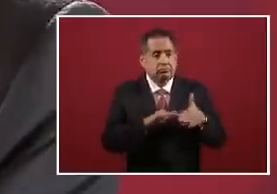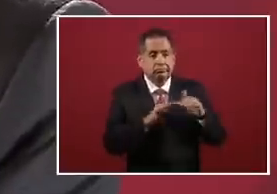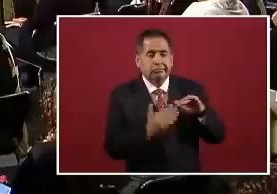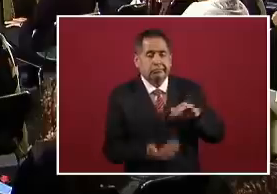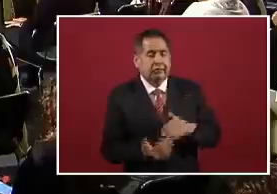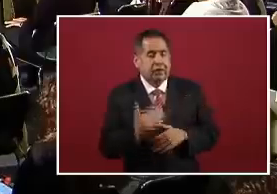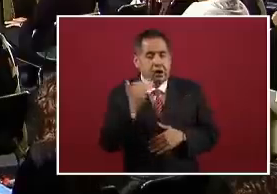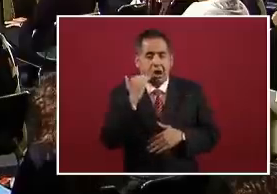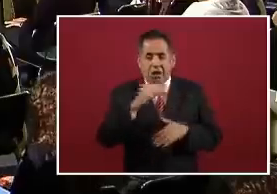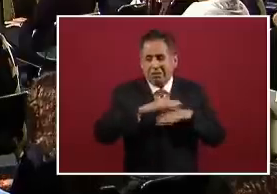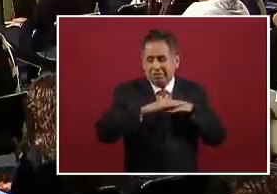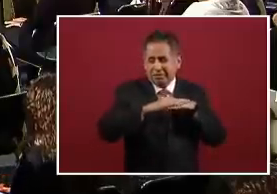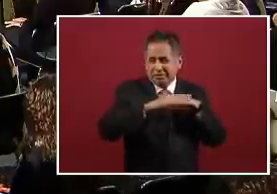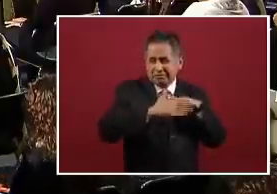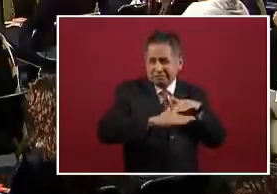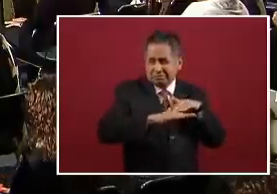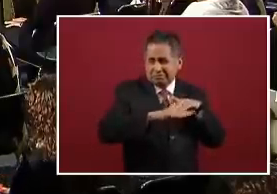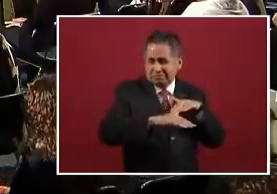hunde.